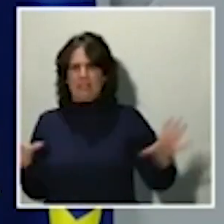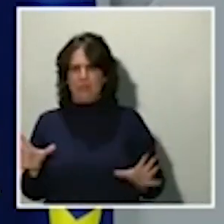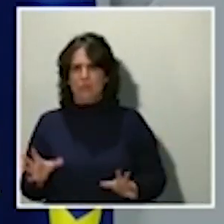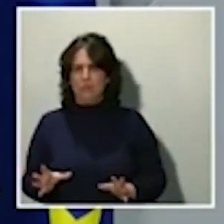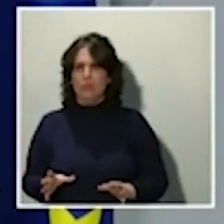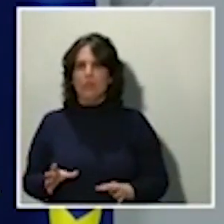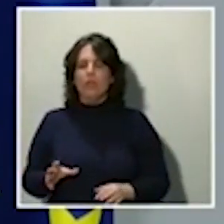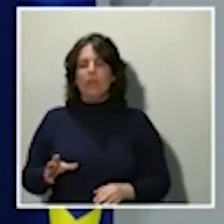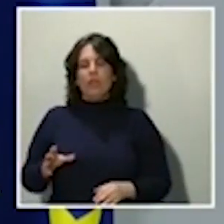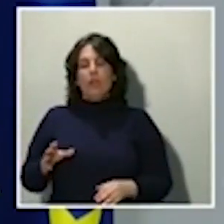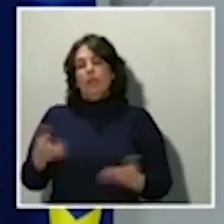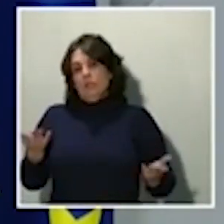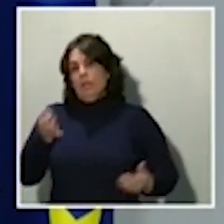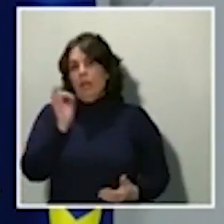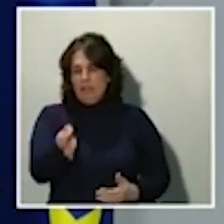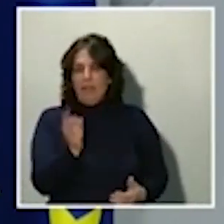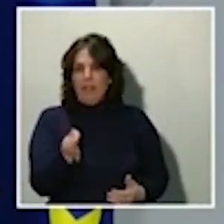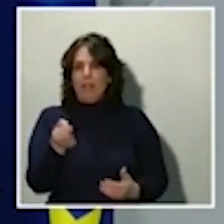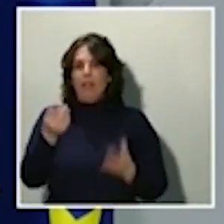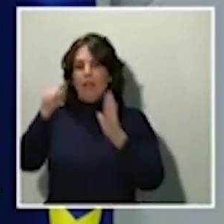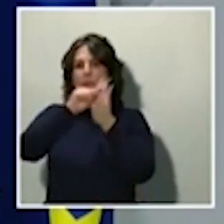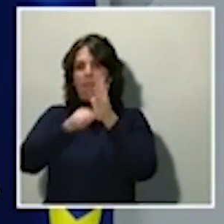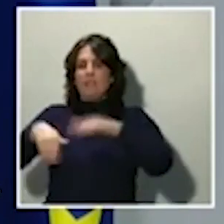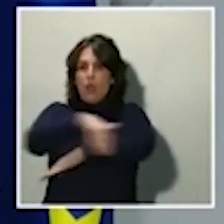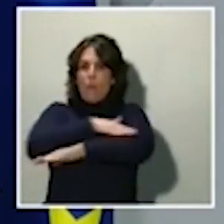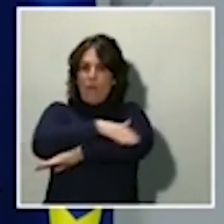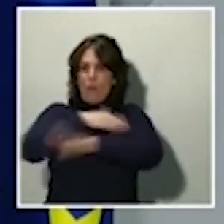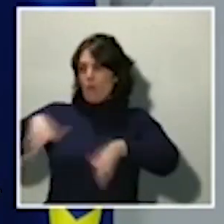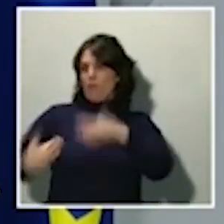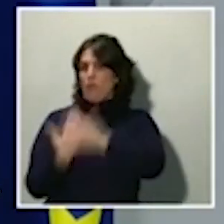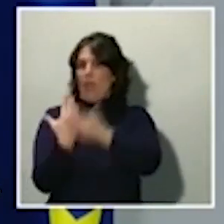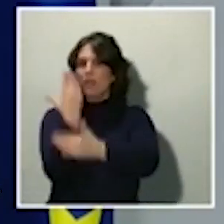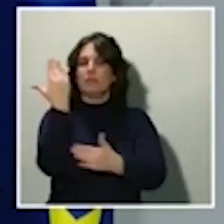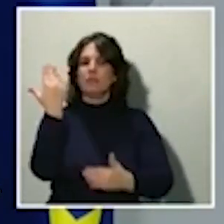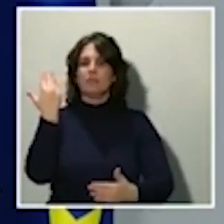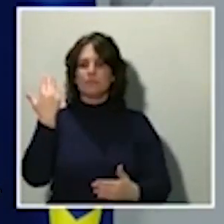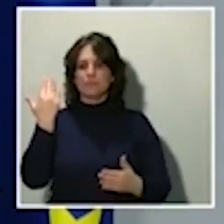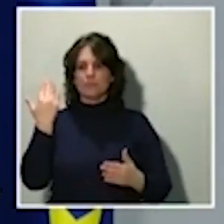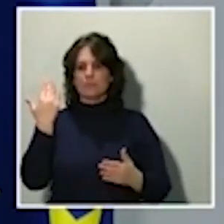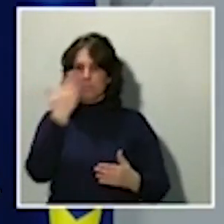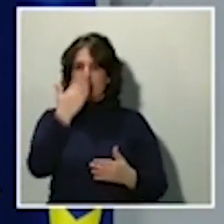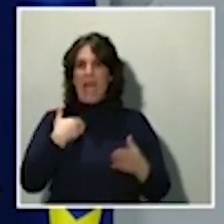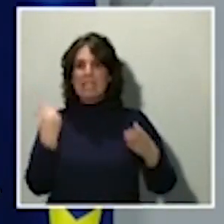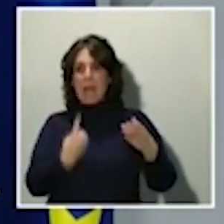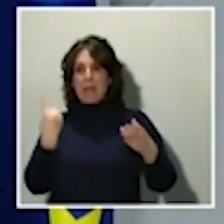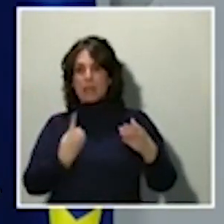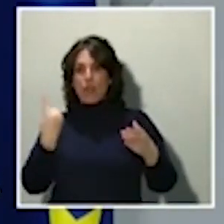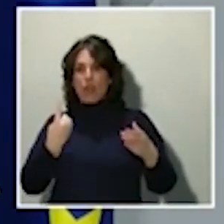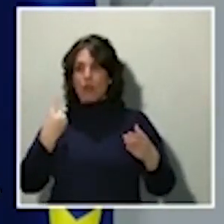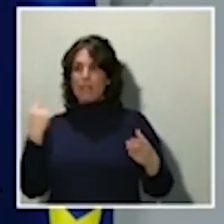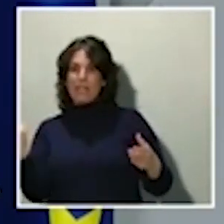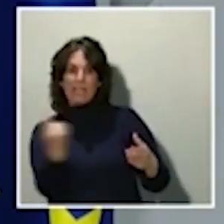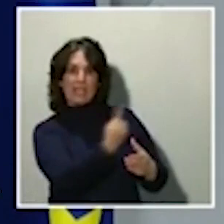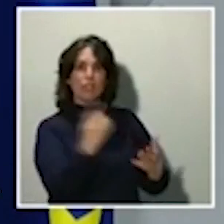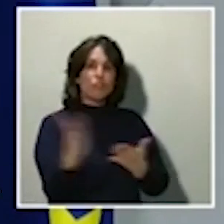cierto con las medidas que ha tomado el gobierno en estos días el aislamiento de la población está casi asegurado pero aún así no es lo